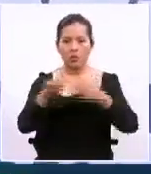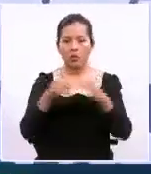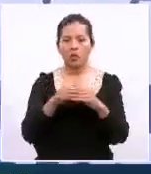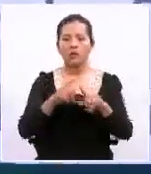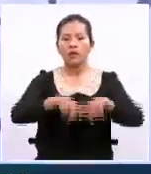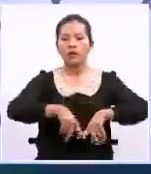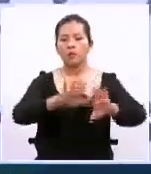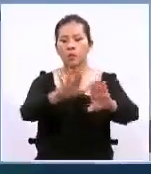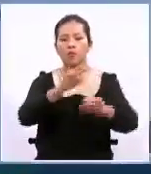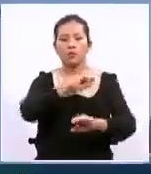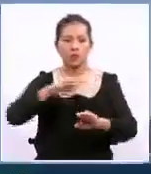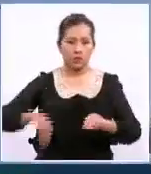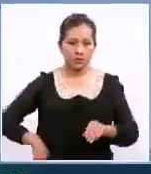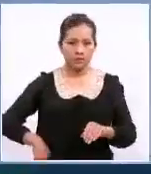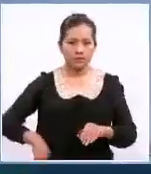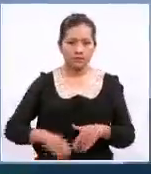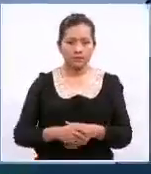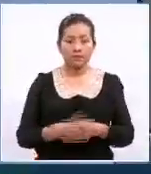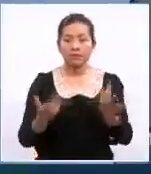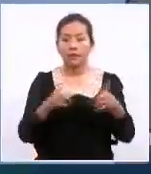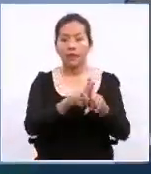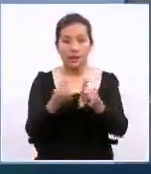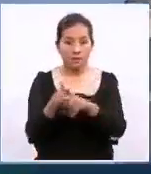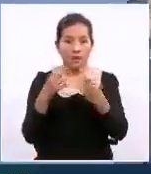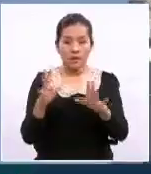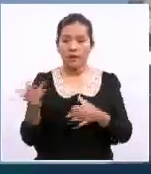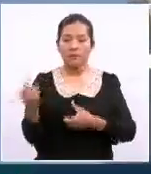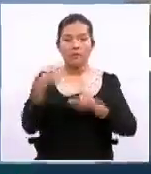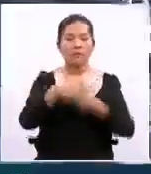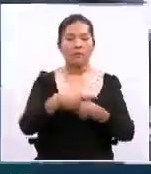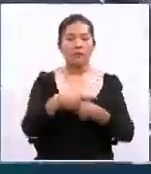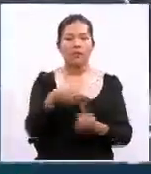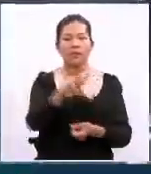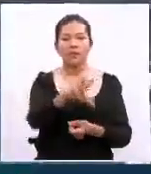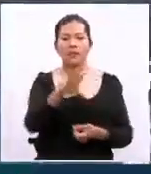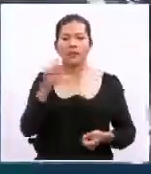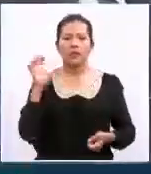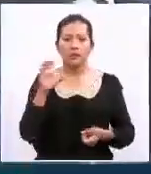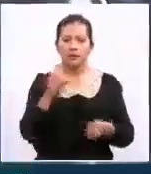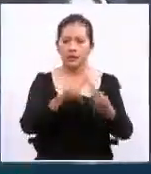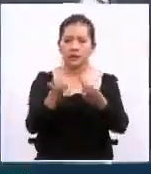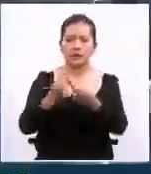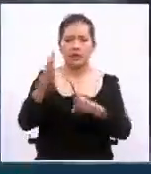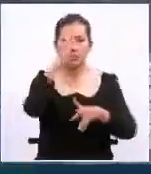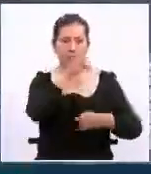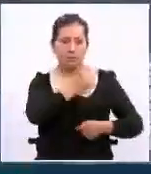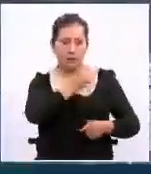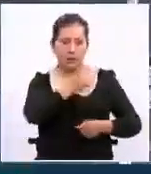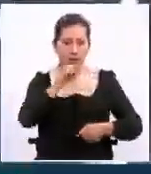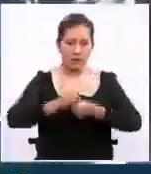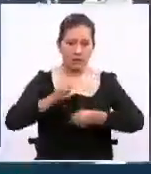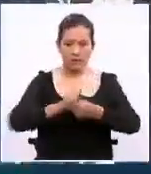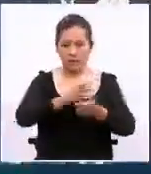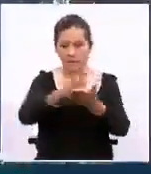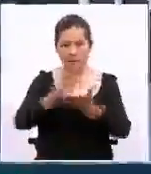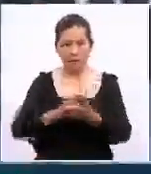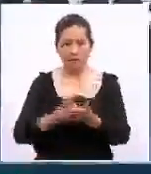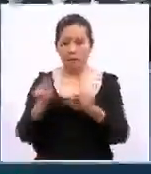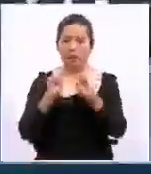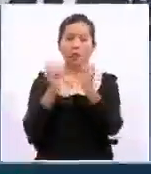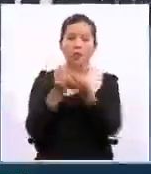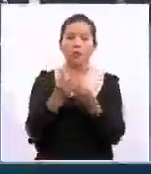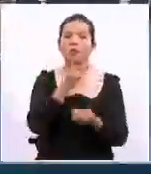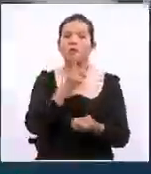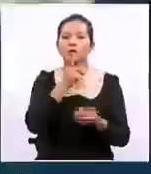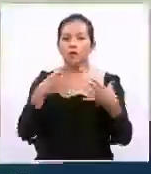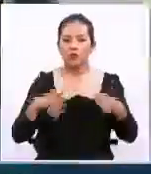jurisdicciones municipales. También participaron alrededor de 300 efectivos militares en esta limpieza, entre el Batallón Colorados y